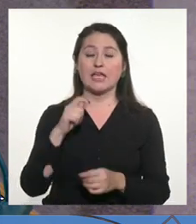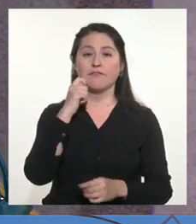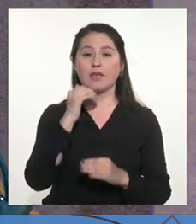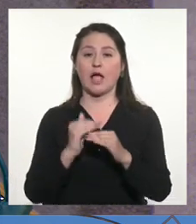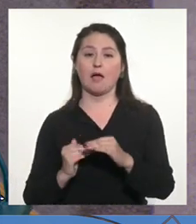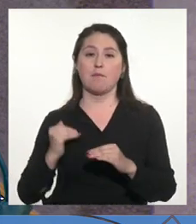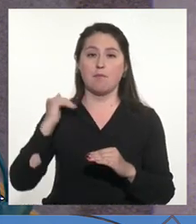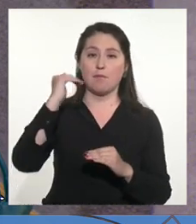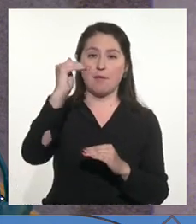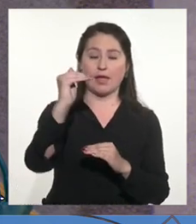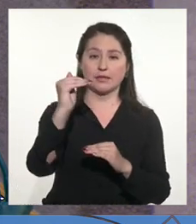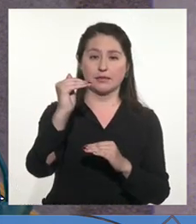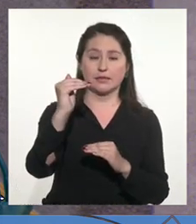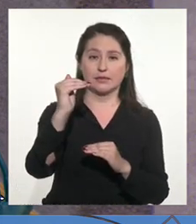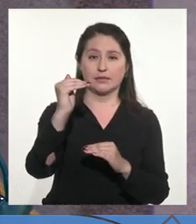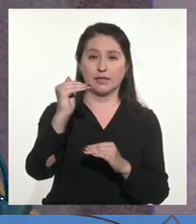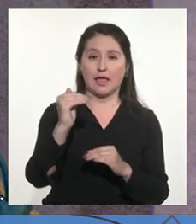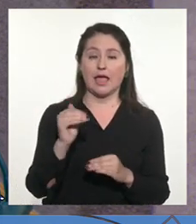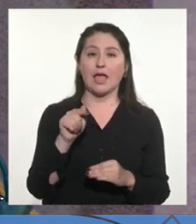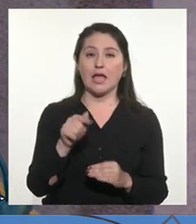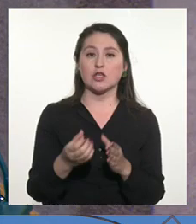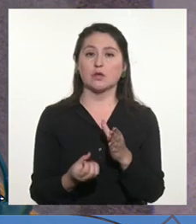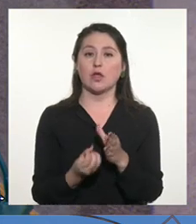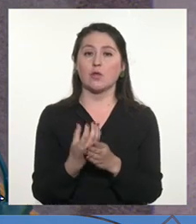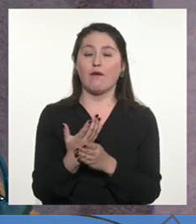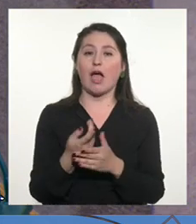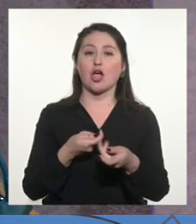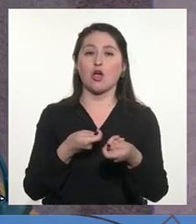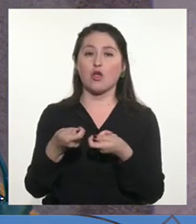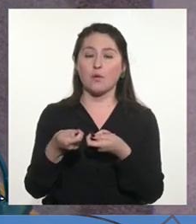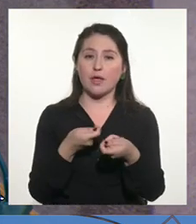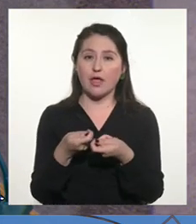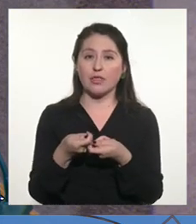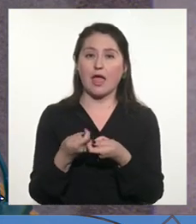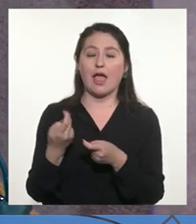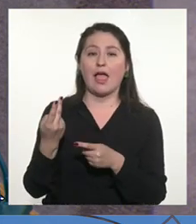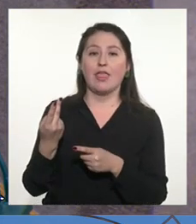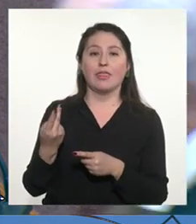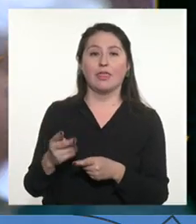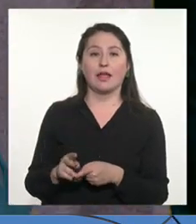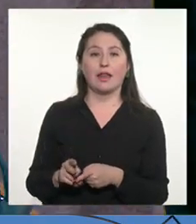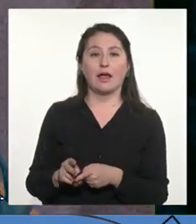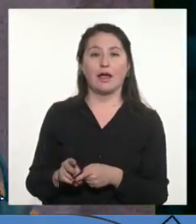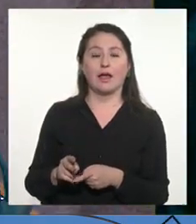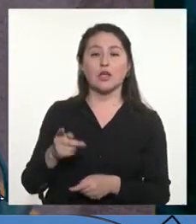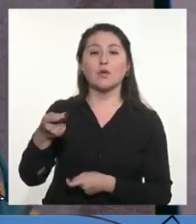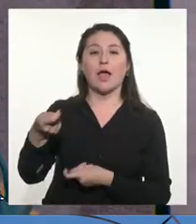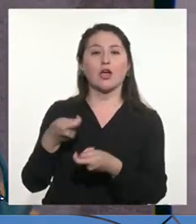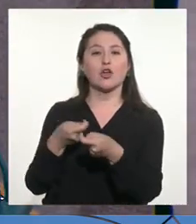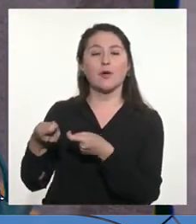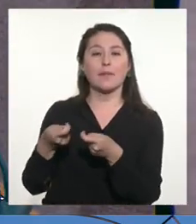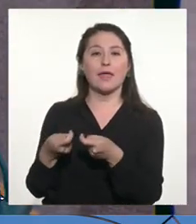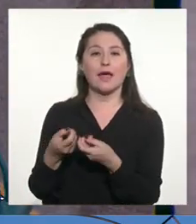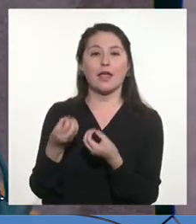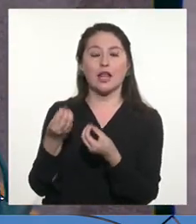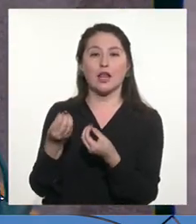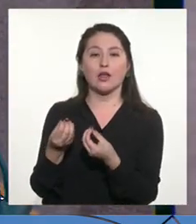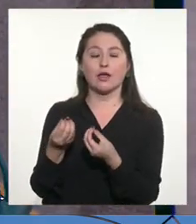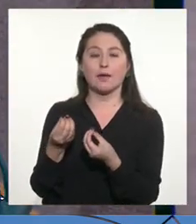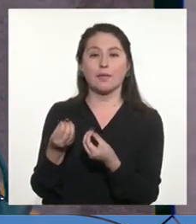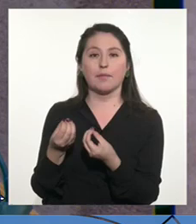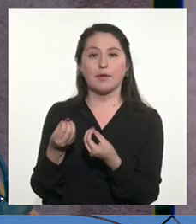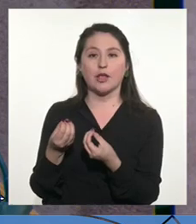funciona en otra capa que es una nueva economía es una comunidad de la reputación es una economía de las conductas de los seres humanos